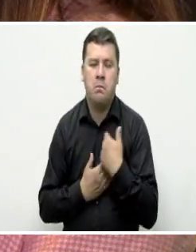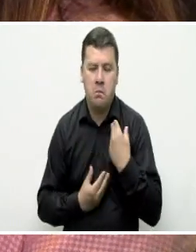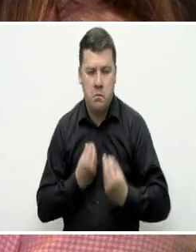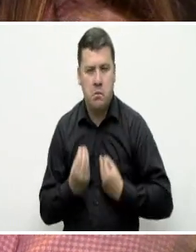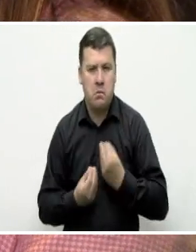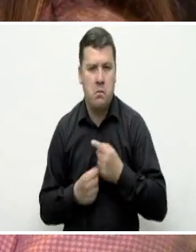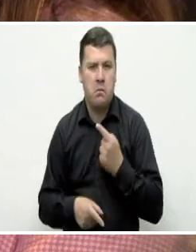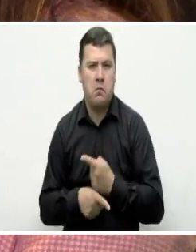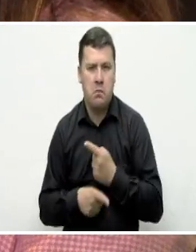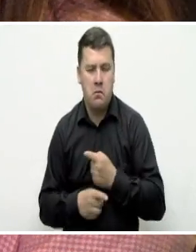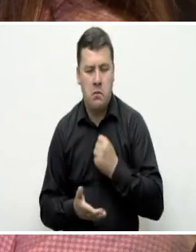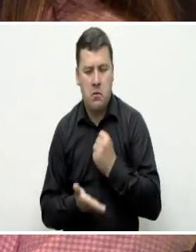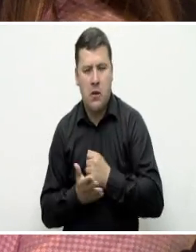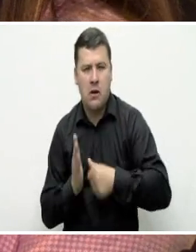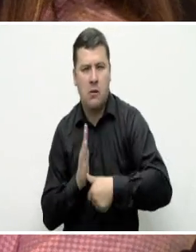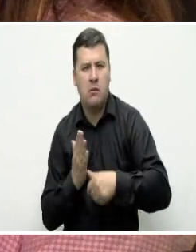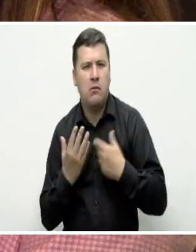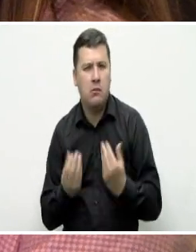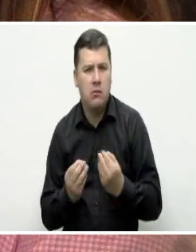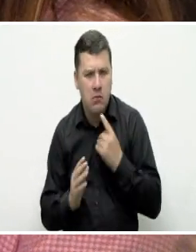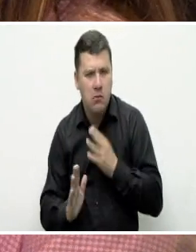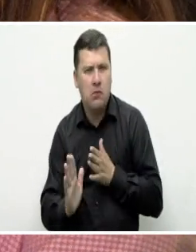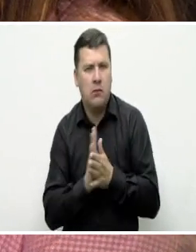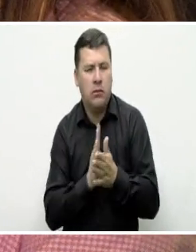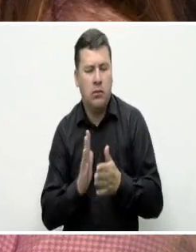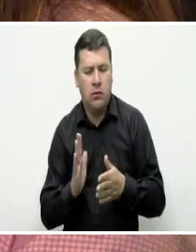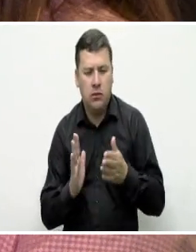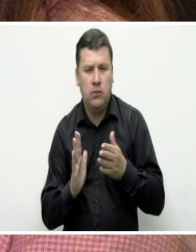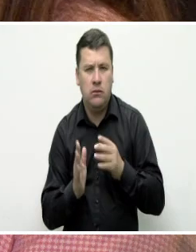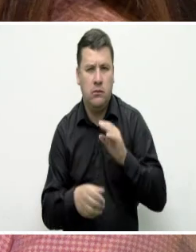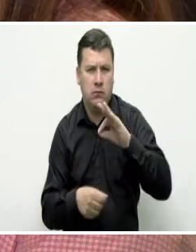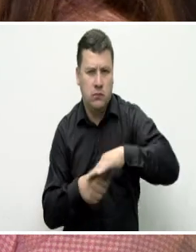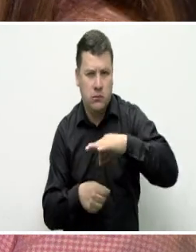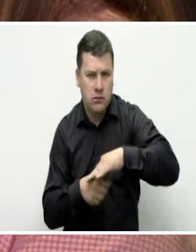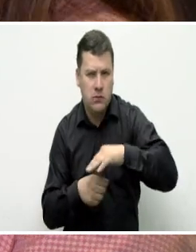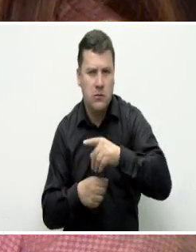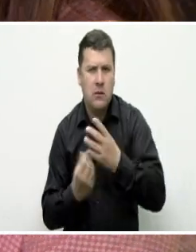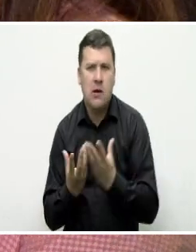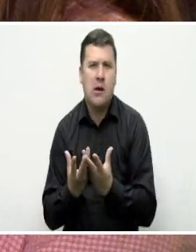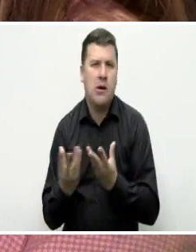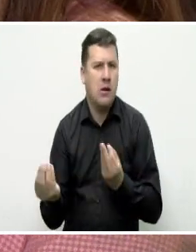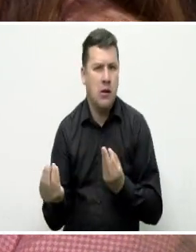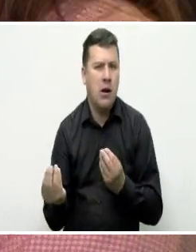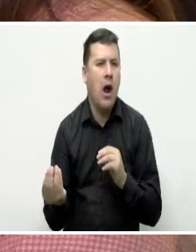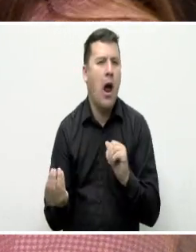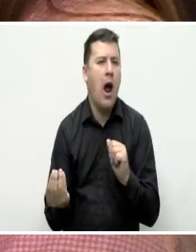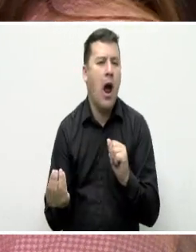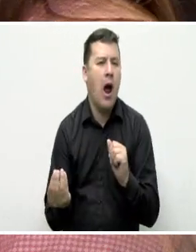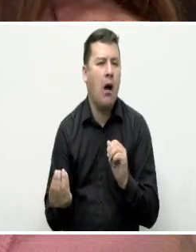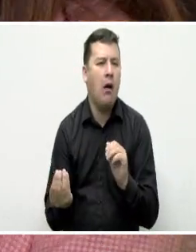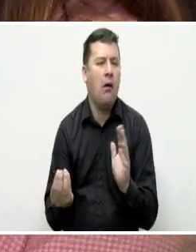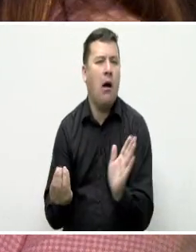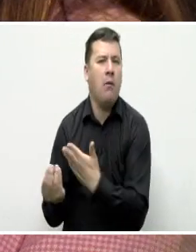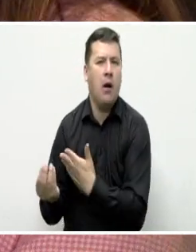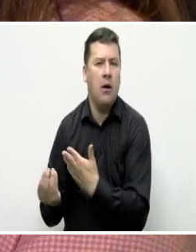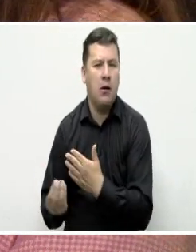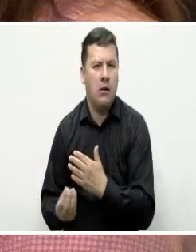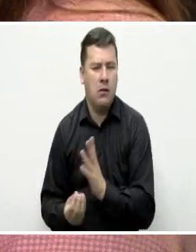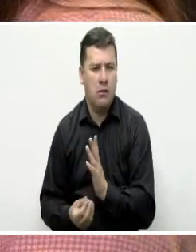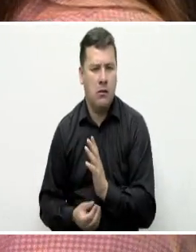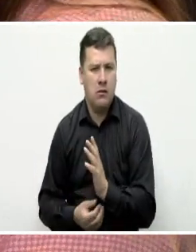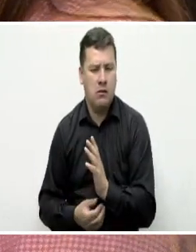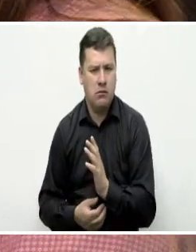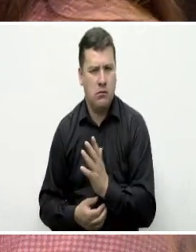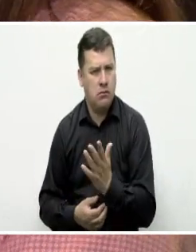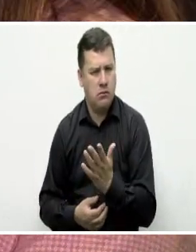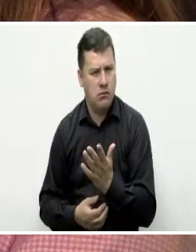realizando efectivamente la registraduría para contar con información electoral desagregada por sexo. A propósito de eso, ¿cuáles